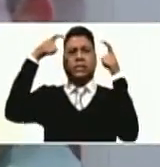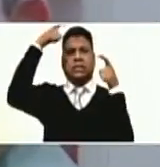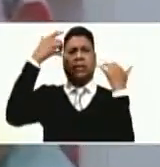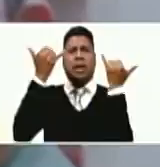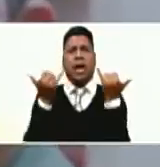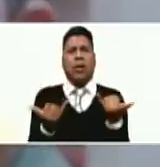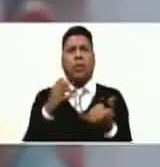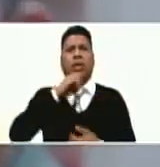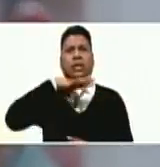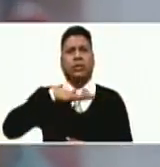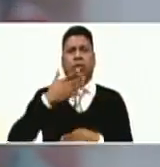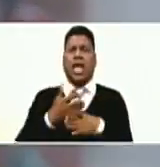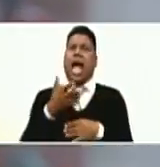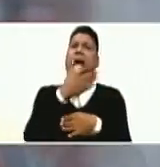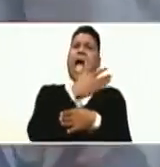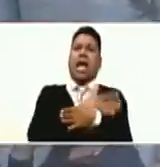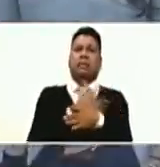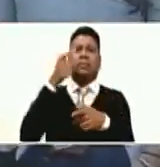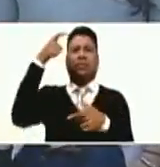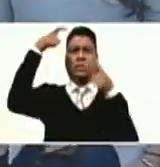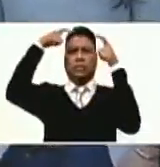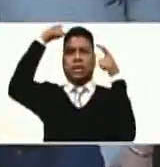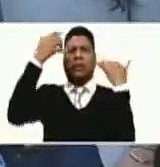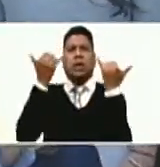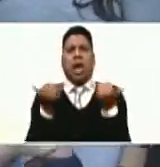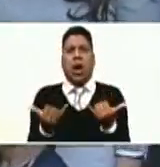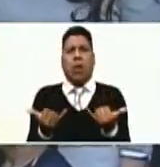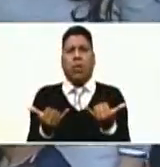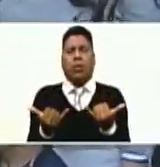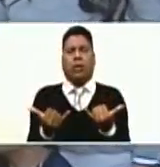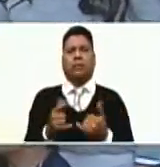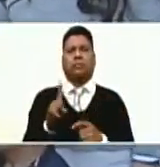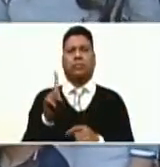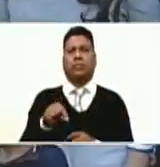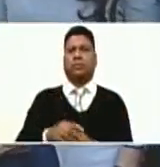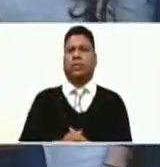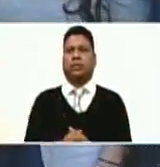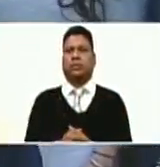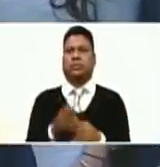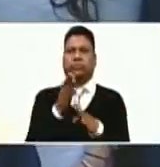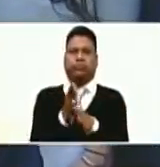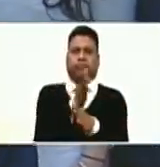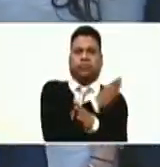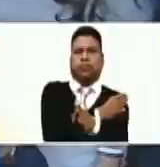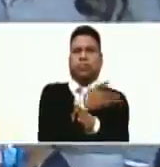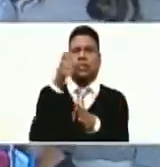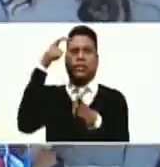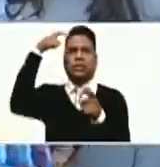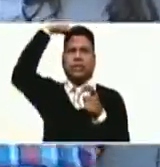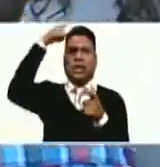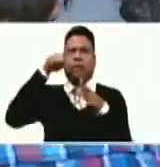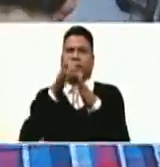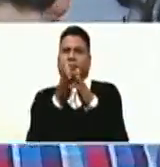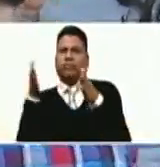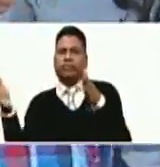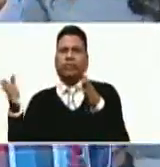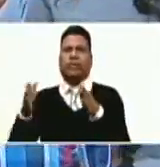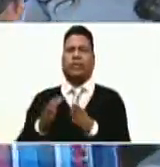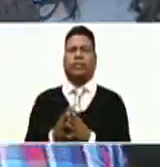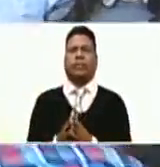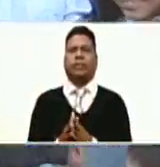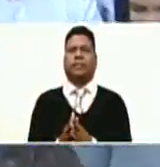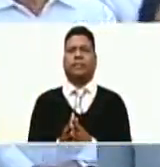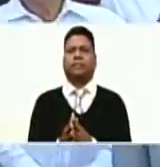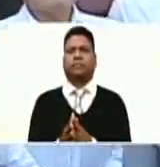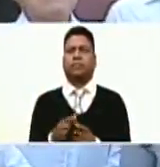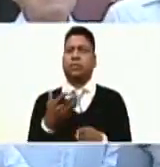Un antes y un después que hoy aún se continúa percibiendo en la cotidianidad de los venezolanos y que sin